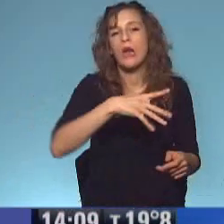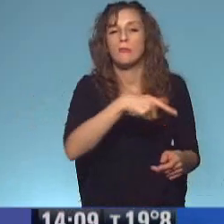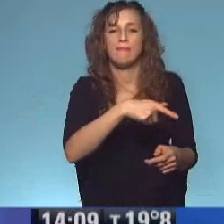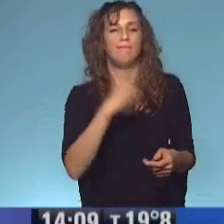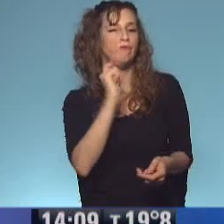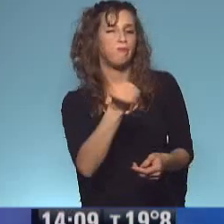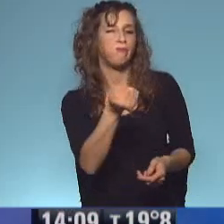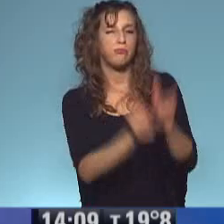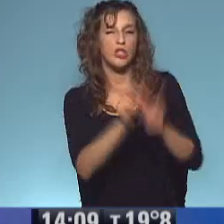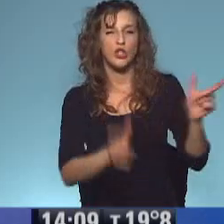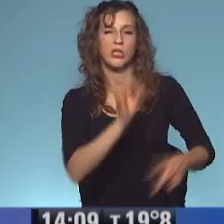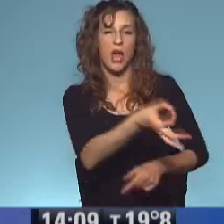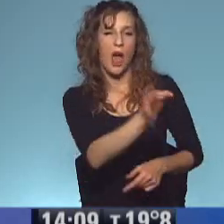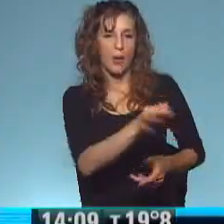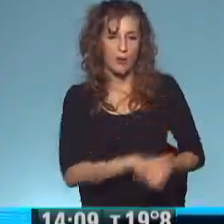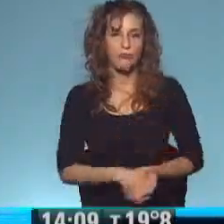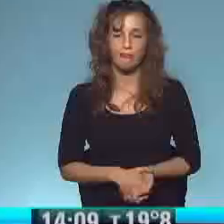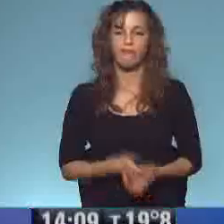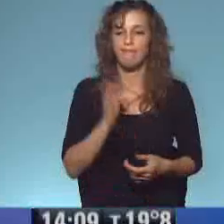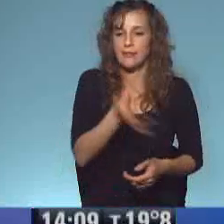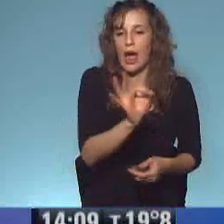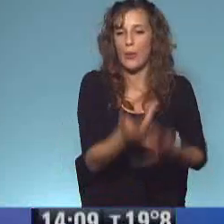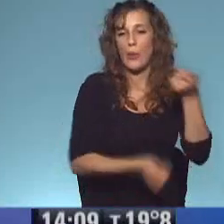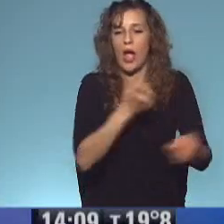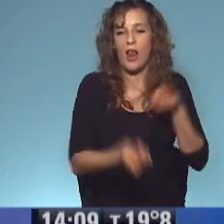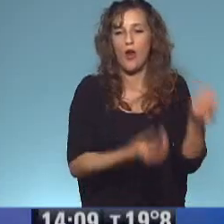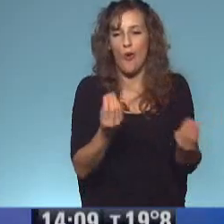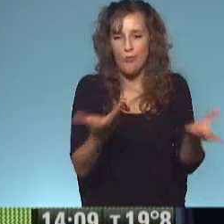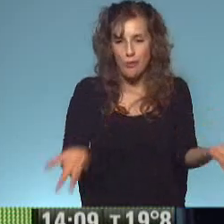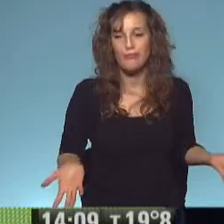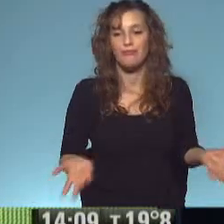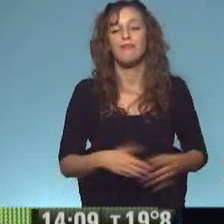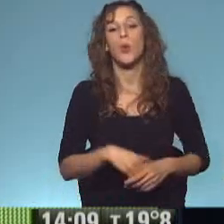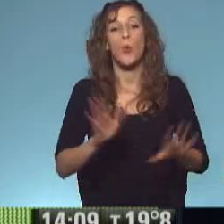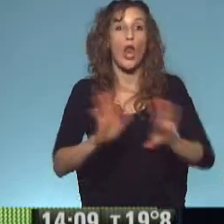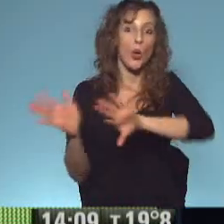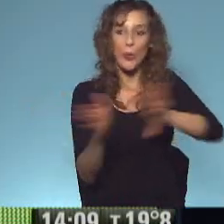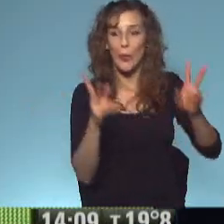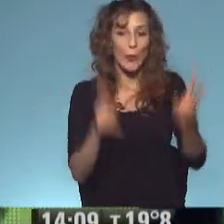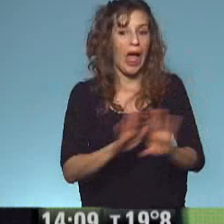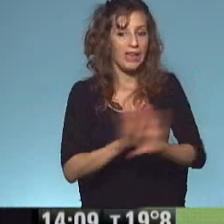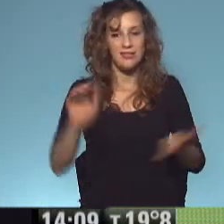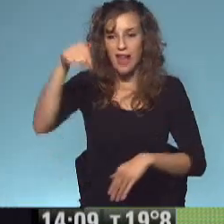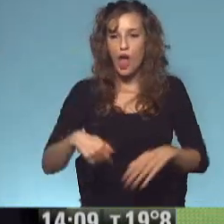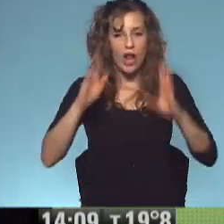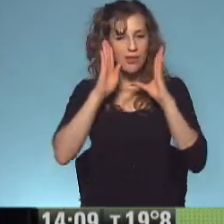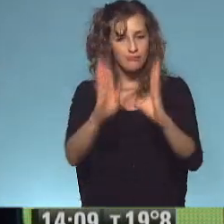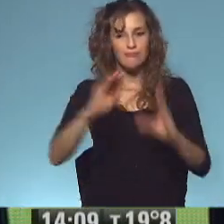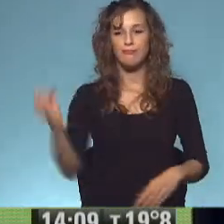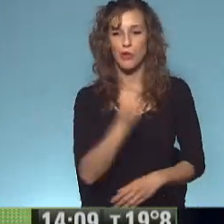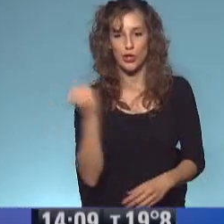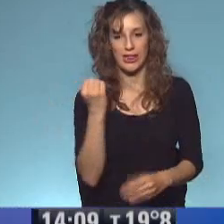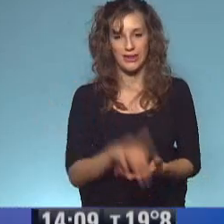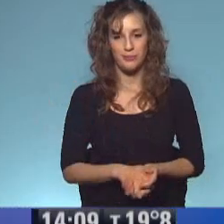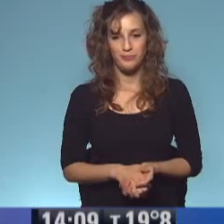más, ¿eh? Desde chiquitos ya estamos zapateando. Que nos pueden enseñar a nosotros. Bueno, bueno, listo, basta de distracciones. Vamos con lo importante. ¿Qué hacemos? Vamos a